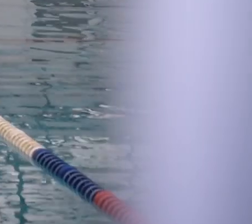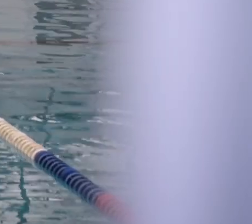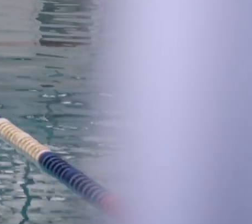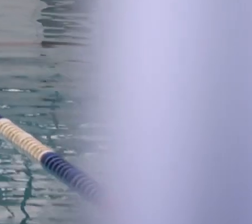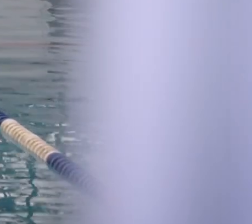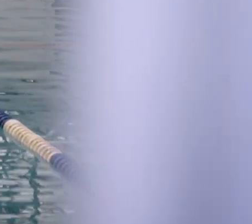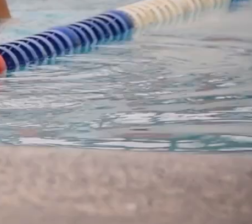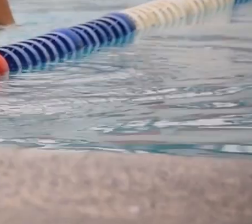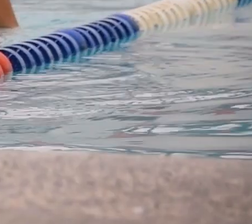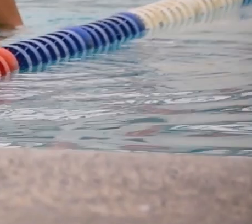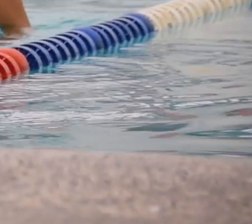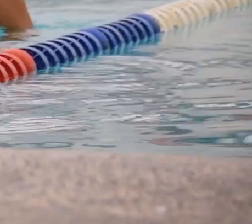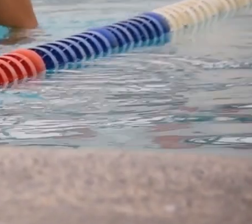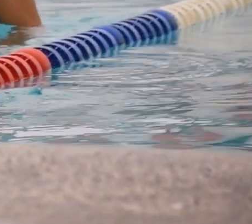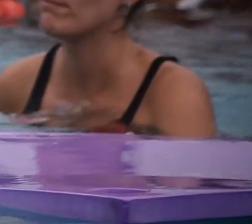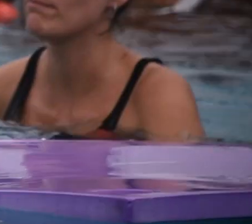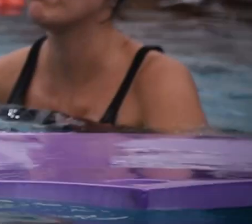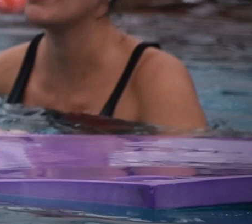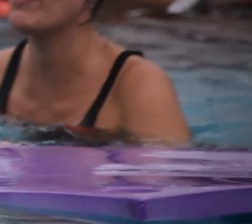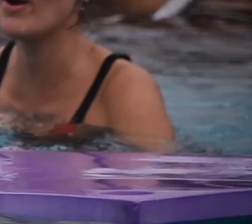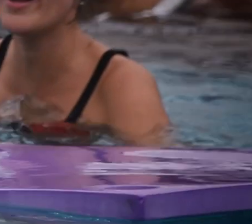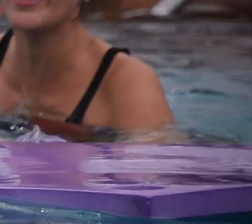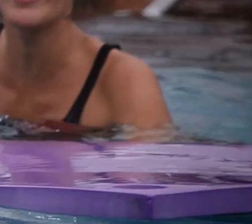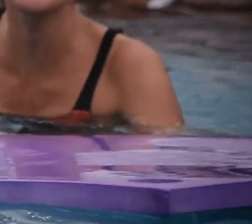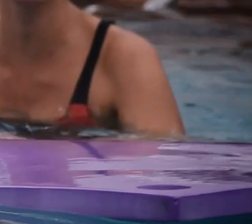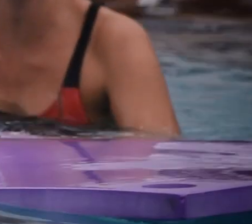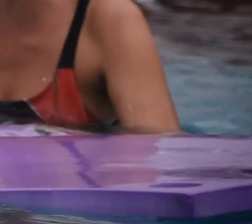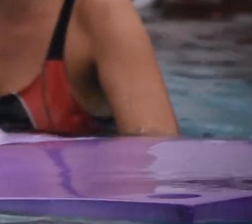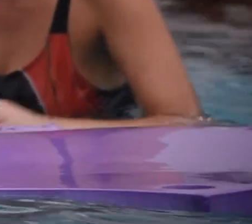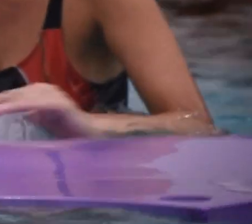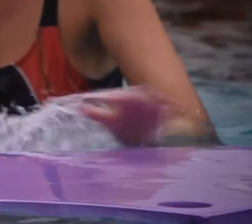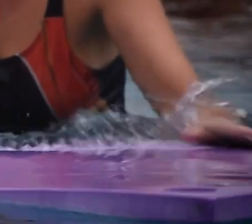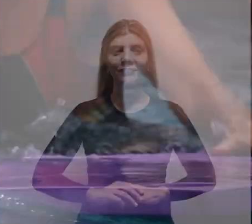distintas personas están en la pileta cubierta del predio Ramsay de la Andes.